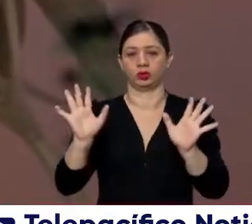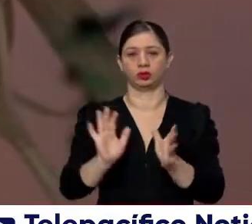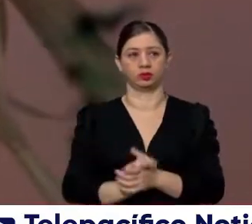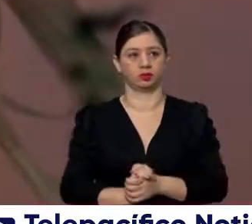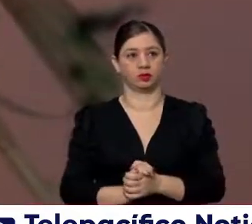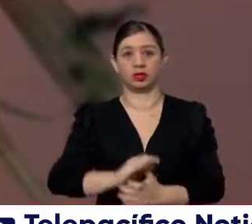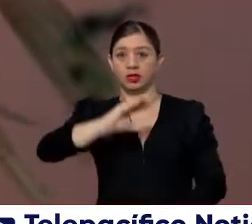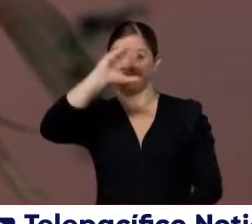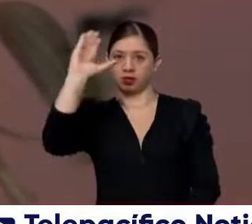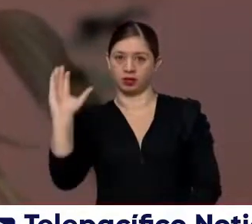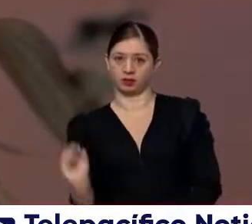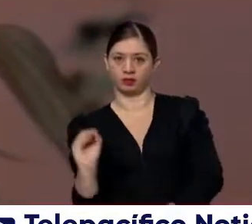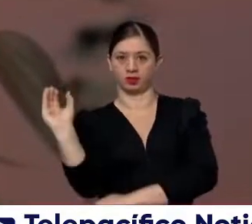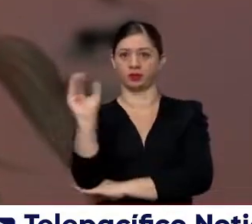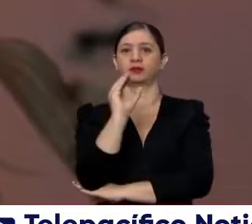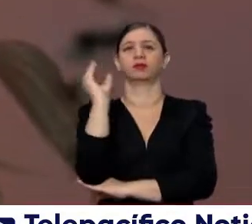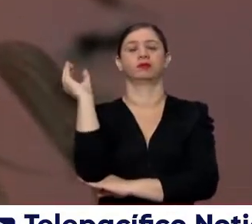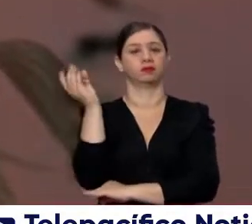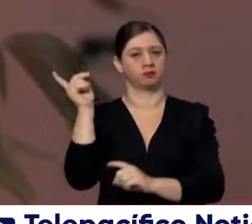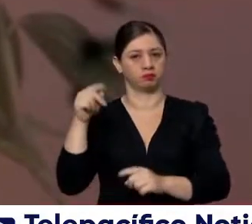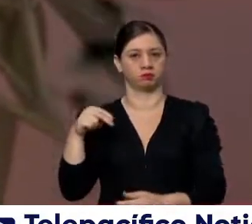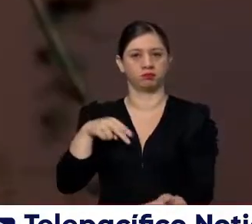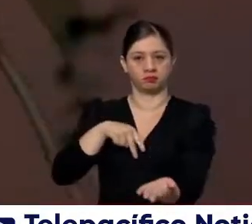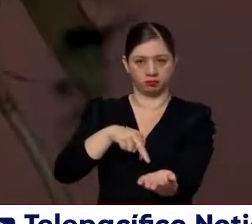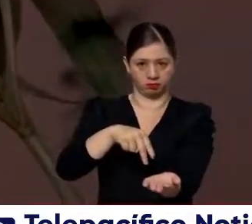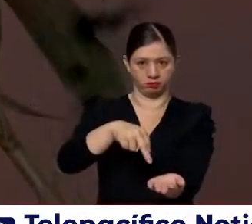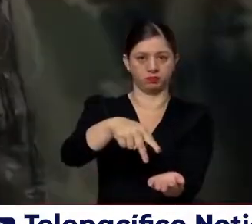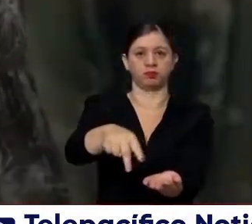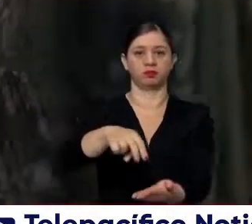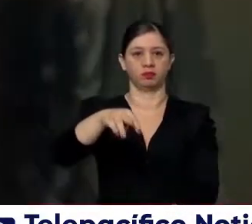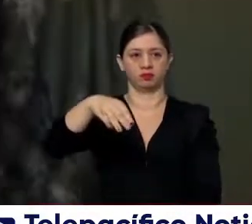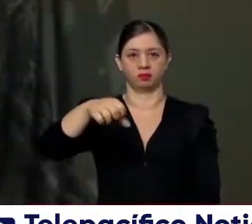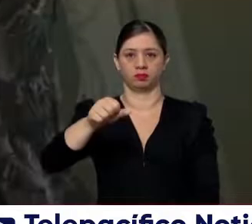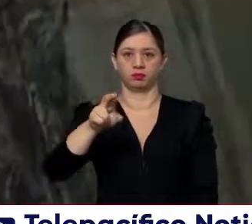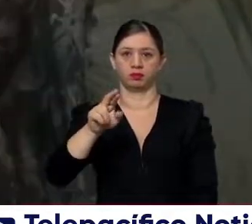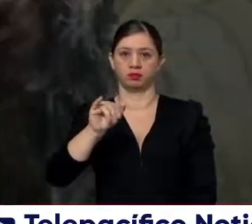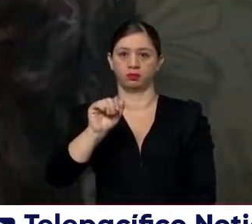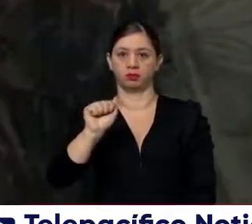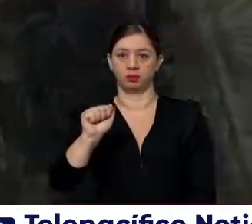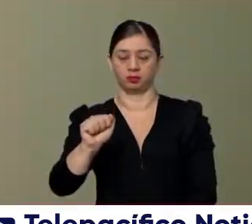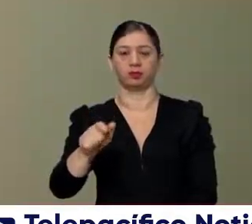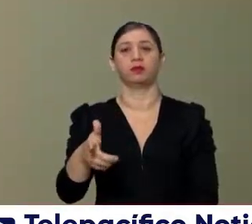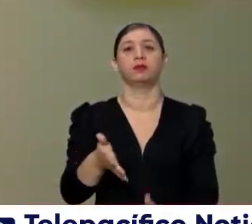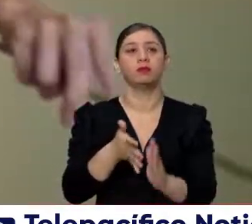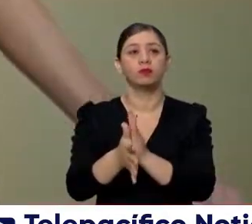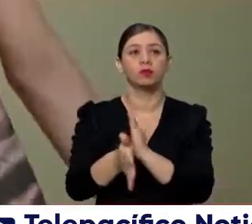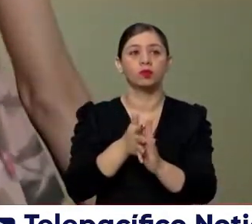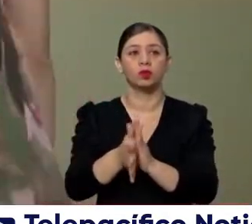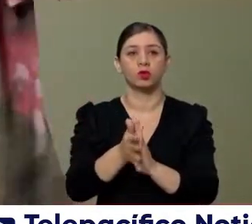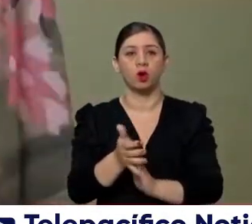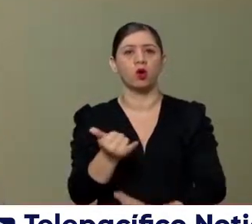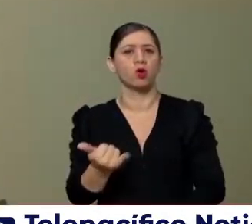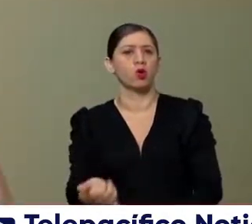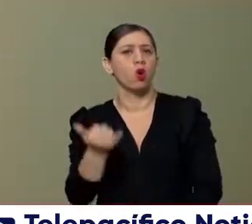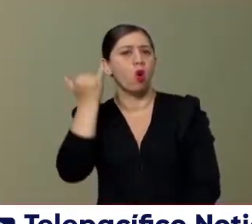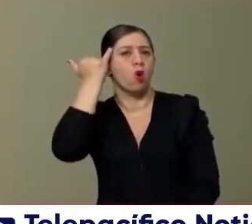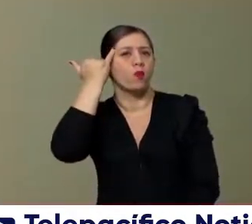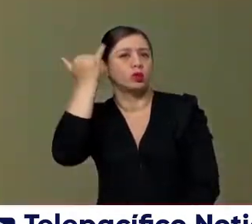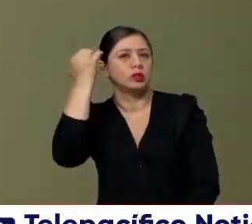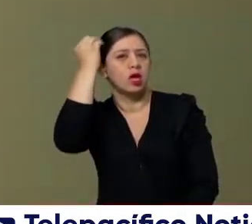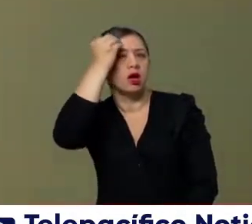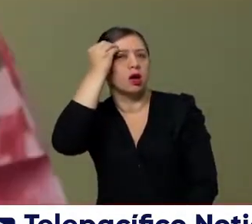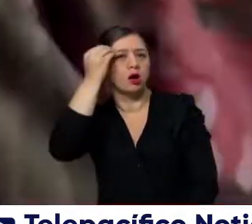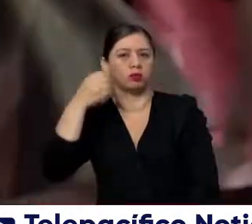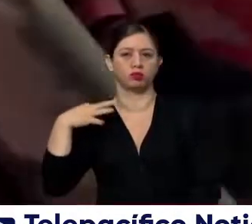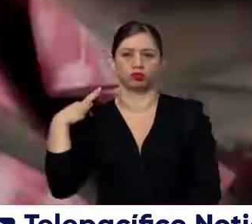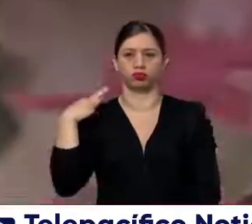el Pacífico colombiano estuvo también representado por María Elena Villamil, quien nos contó en exclusiva la fuente de inspiración de